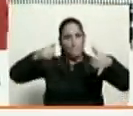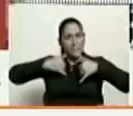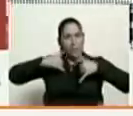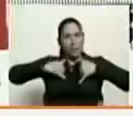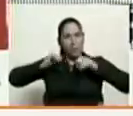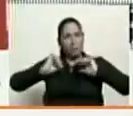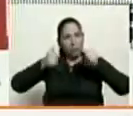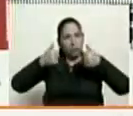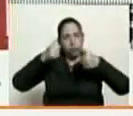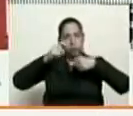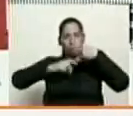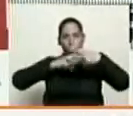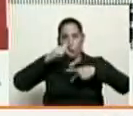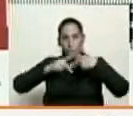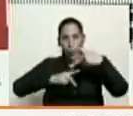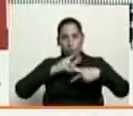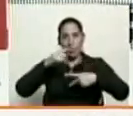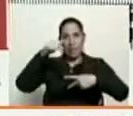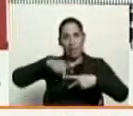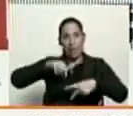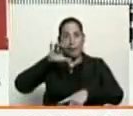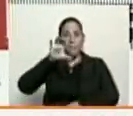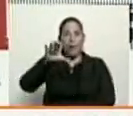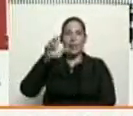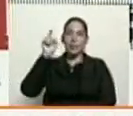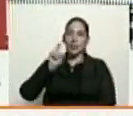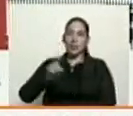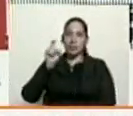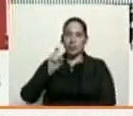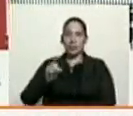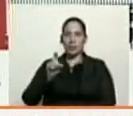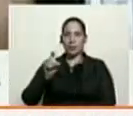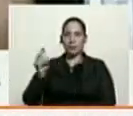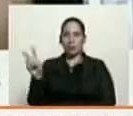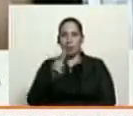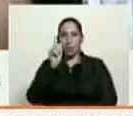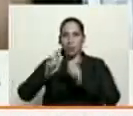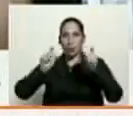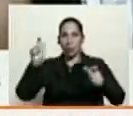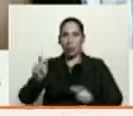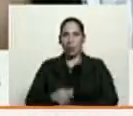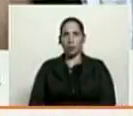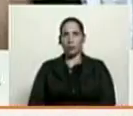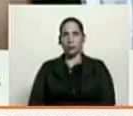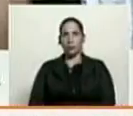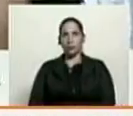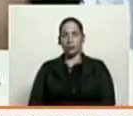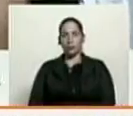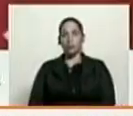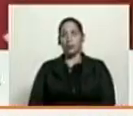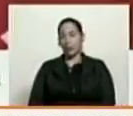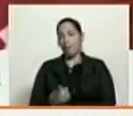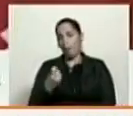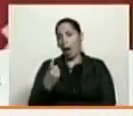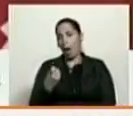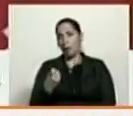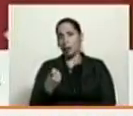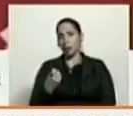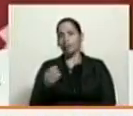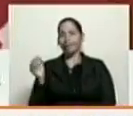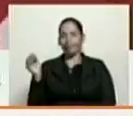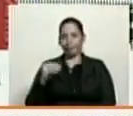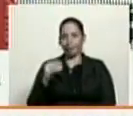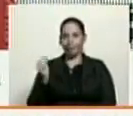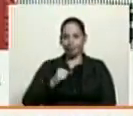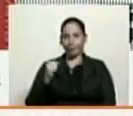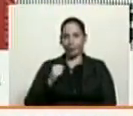nosotros mismos comencemos a producir lo que este país necesita, lo que necesitan los venezolanos y las venezolanas. ¿Va a costar? Sí. Creo que sin darse cuenta el